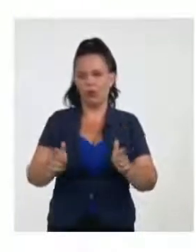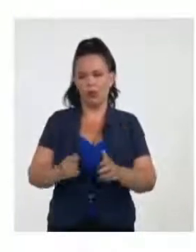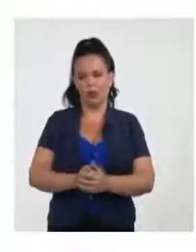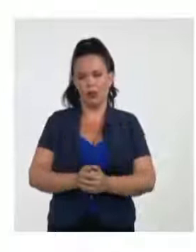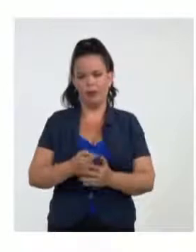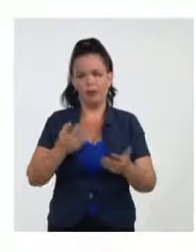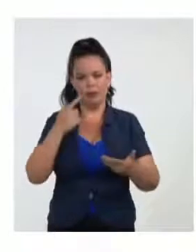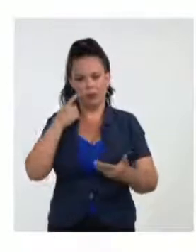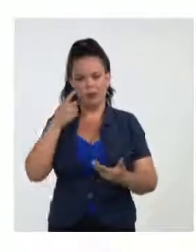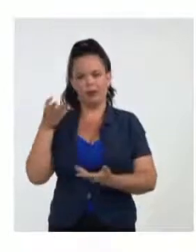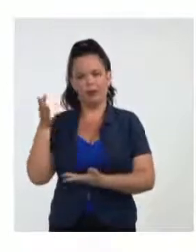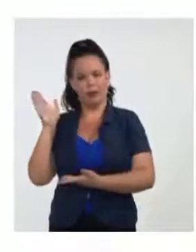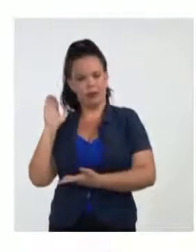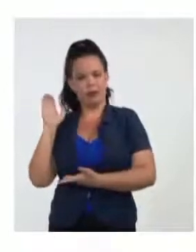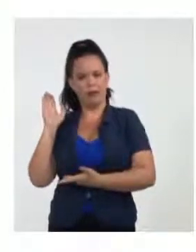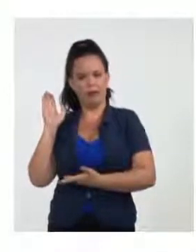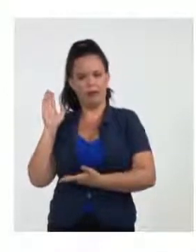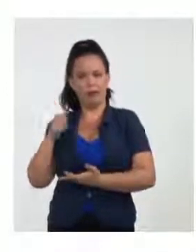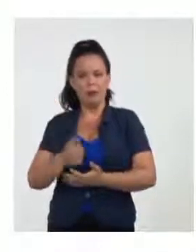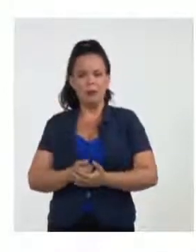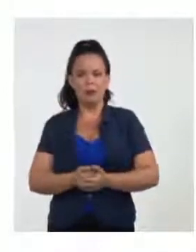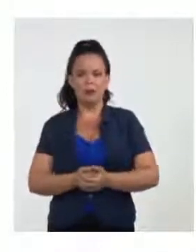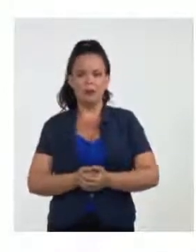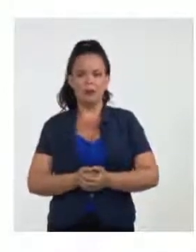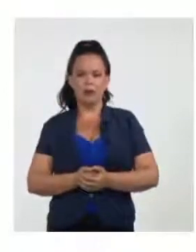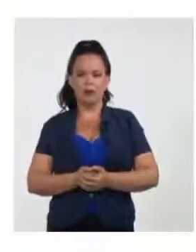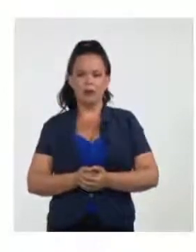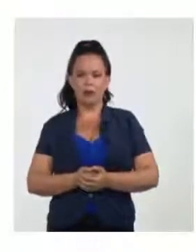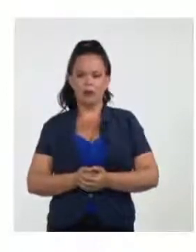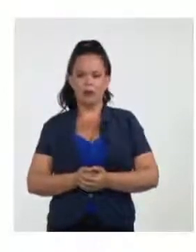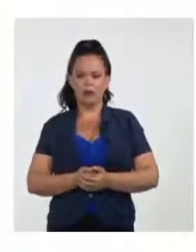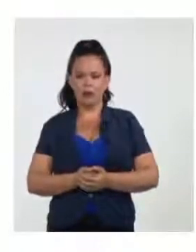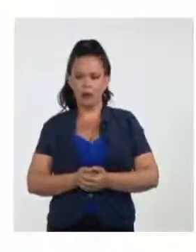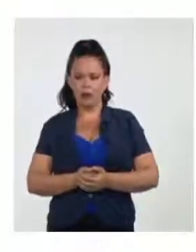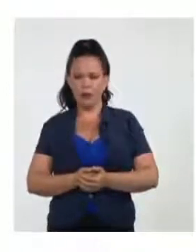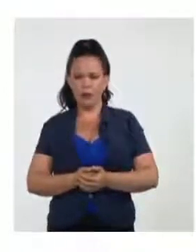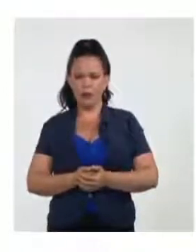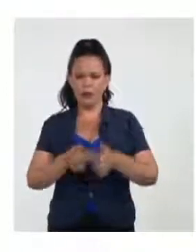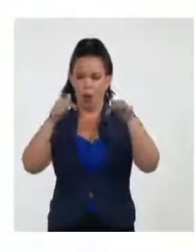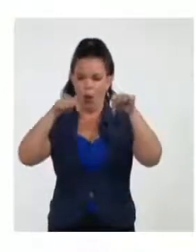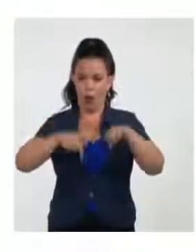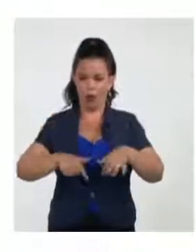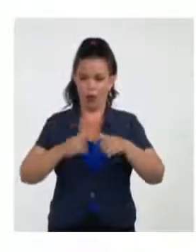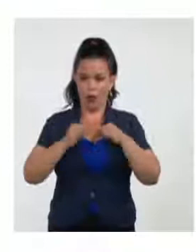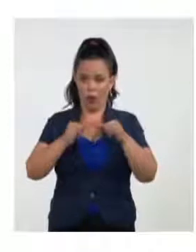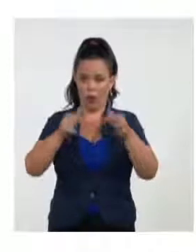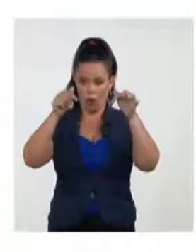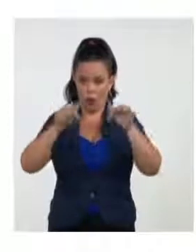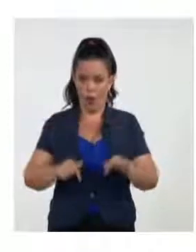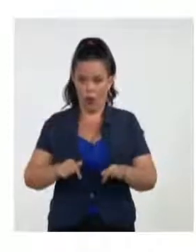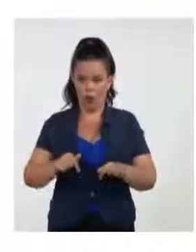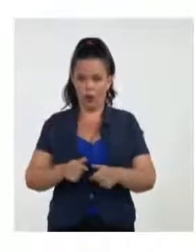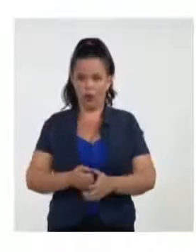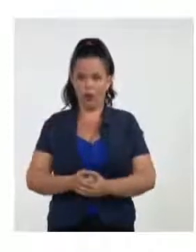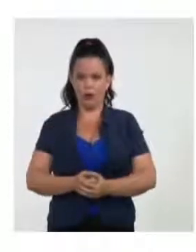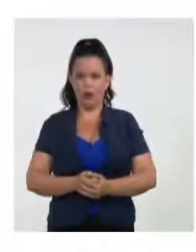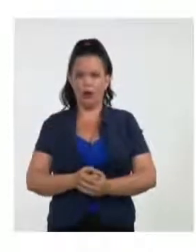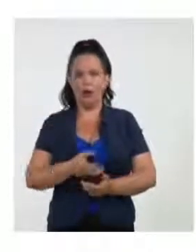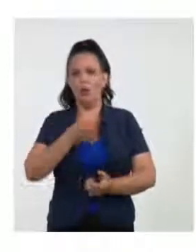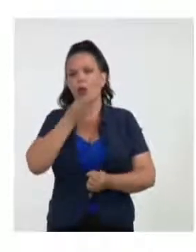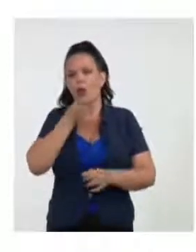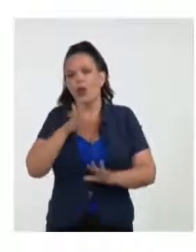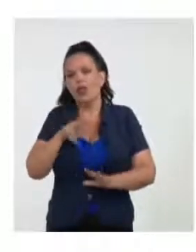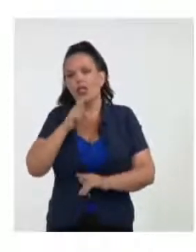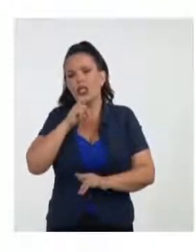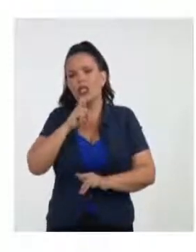y precisamente en el día de hoy. Y ahí nosotros podemos ver, tal vez no se pueda ver por el tamaño de las